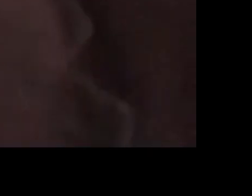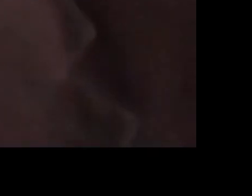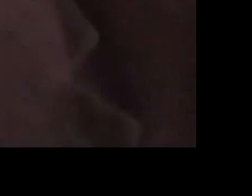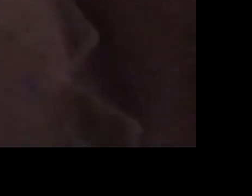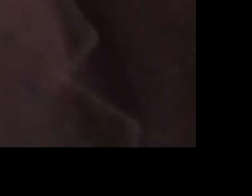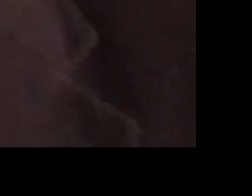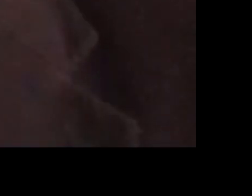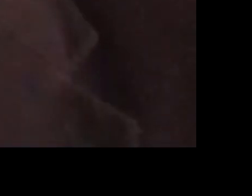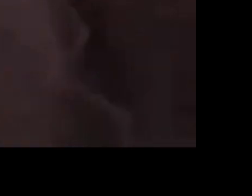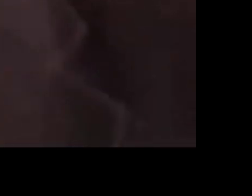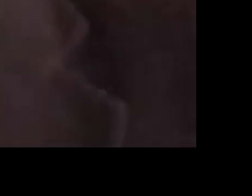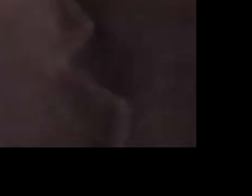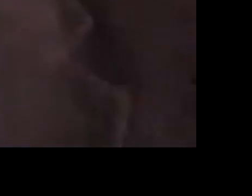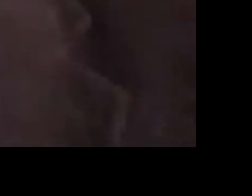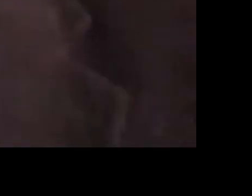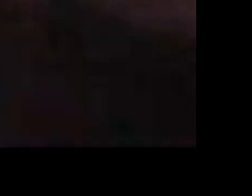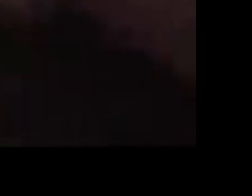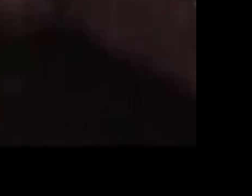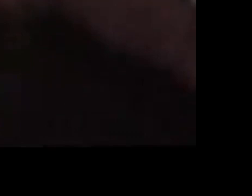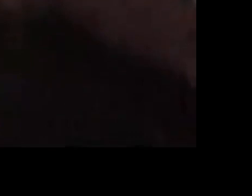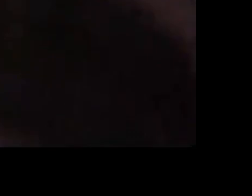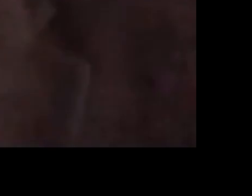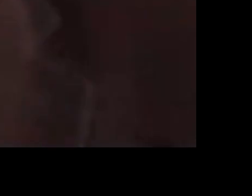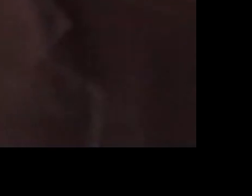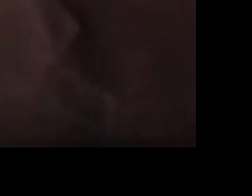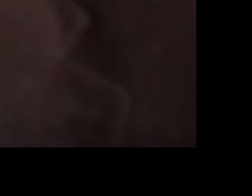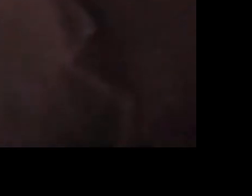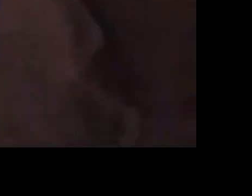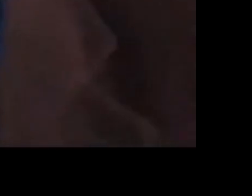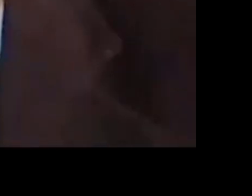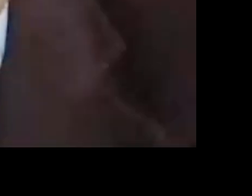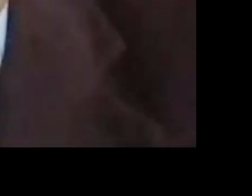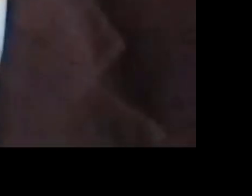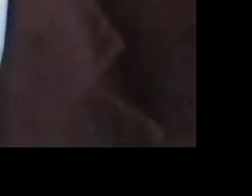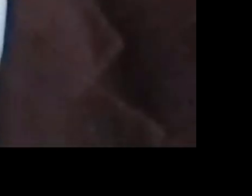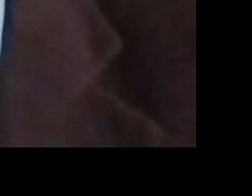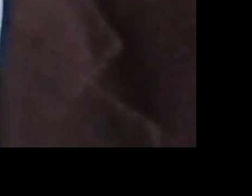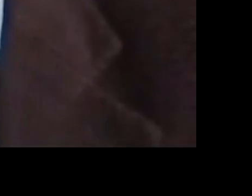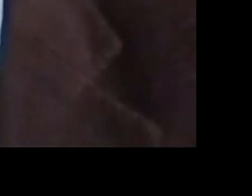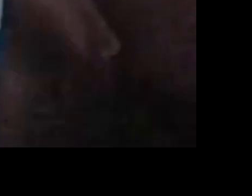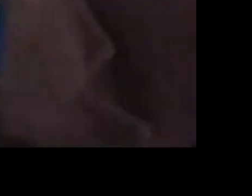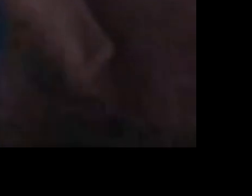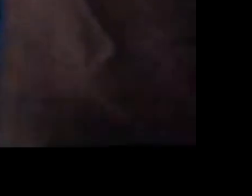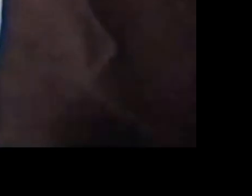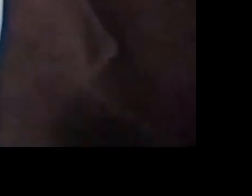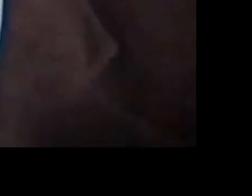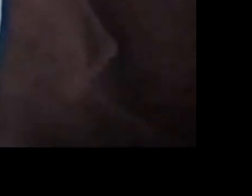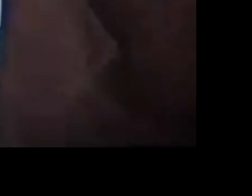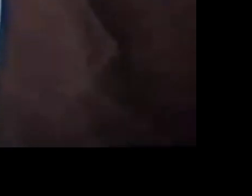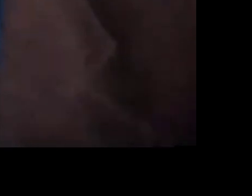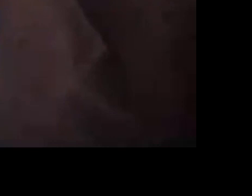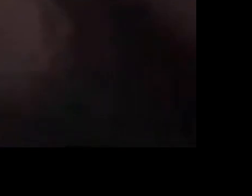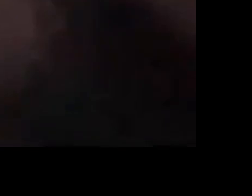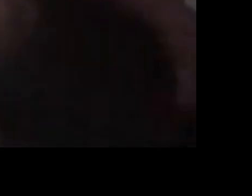un transferente originario? ¿O se va a considerar inversión al boleto de compraventa que tiene tres transferencias? ¿Sí? Ojo con ese